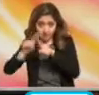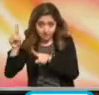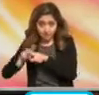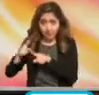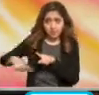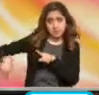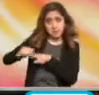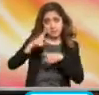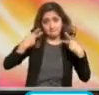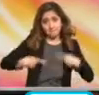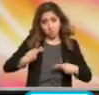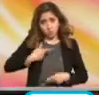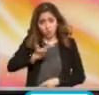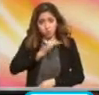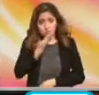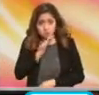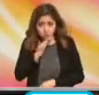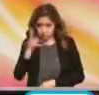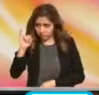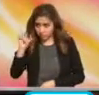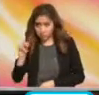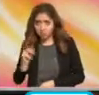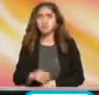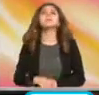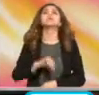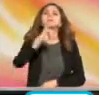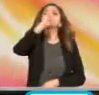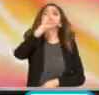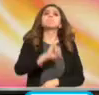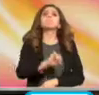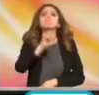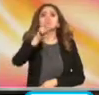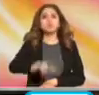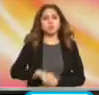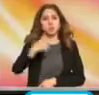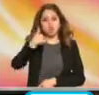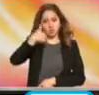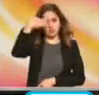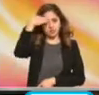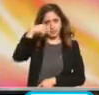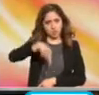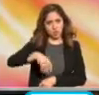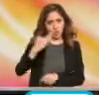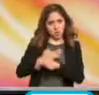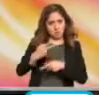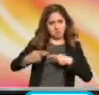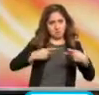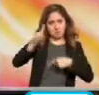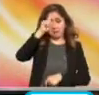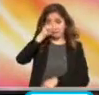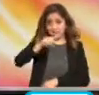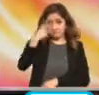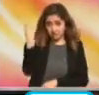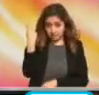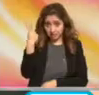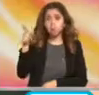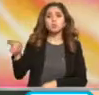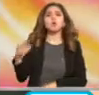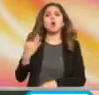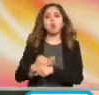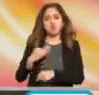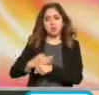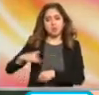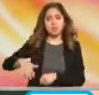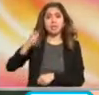estamos acostumbrados, Humberto. Así es, y además, por lo que tengo entendido, está facilito. Súper fácil. Sencillito de hacer. Y como bien lo dijiste, Quique,